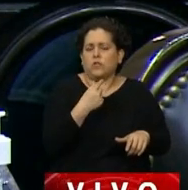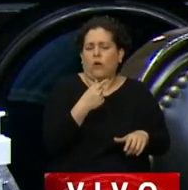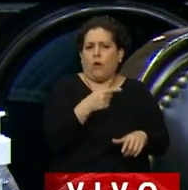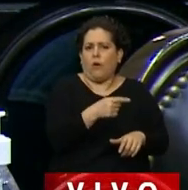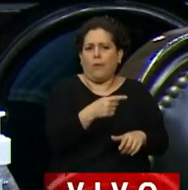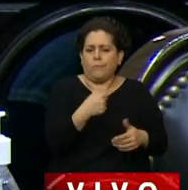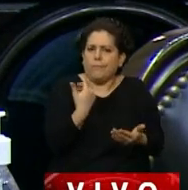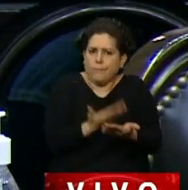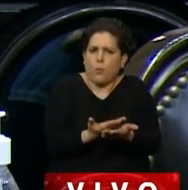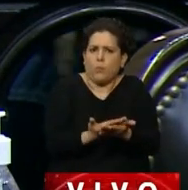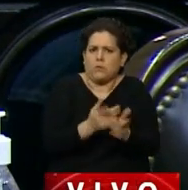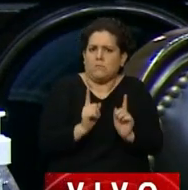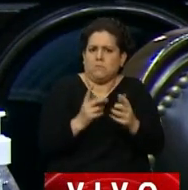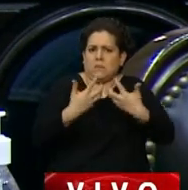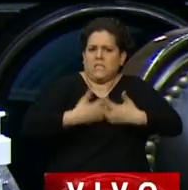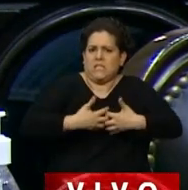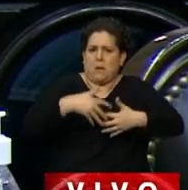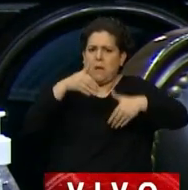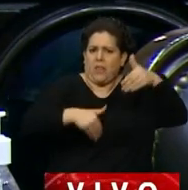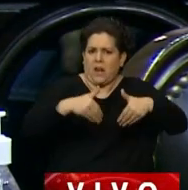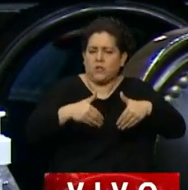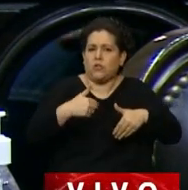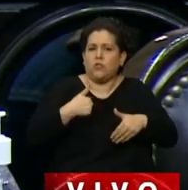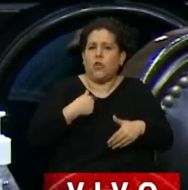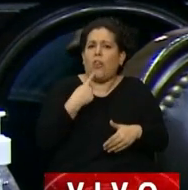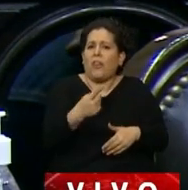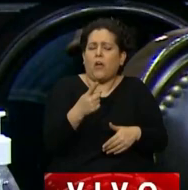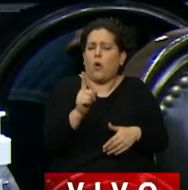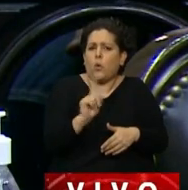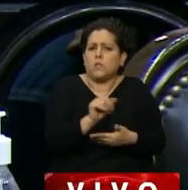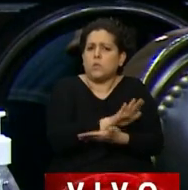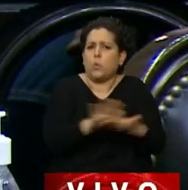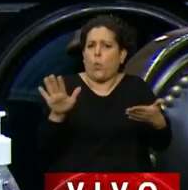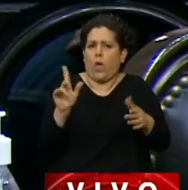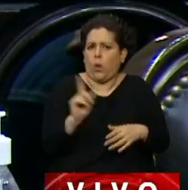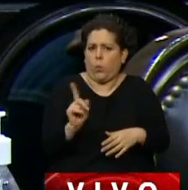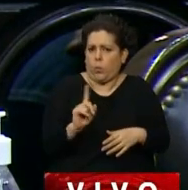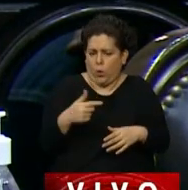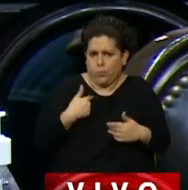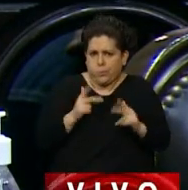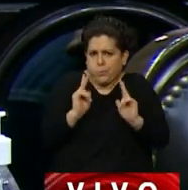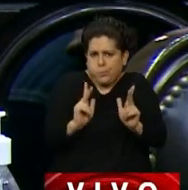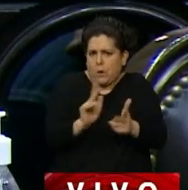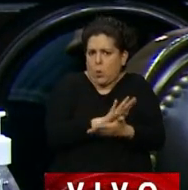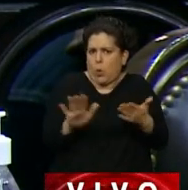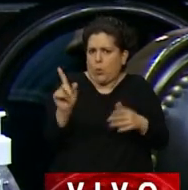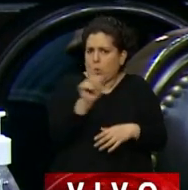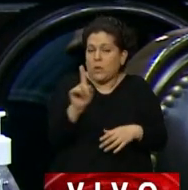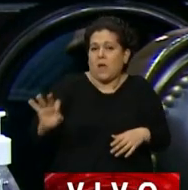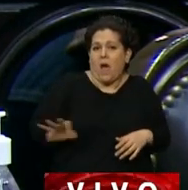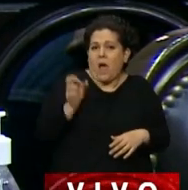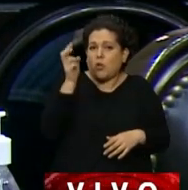instaurar este sistema. Cuando digo que no es nuevo este debate en esta Cámara, en el